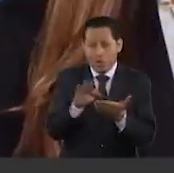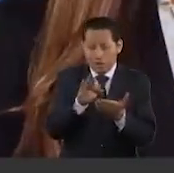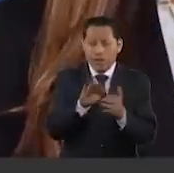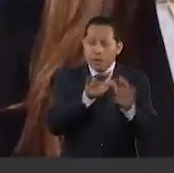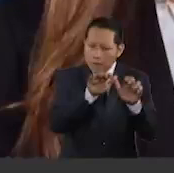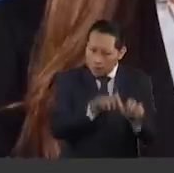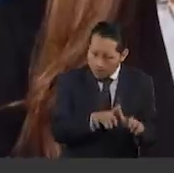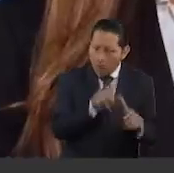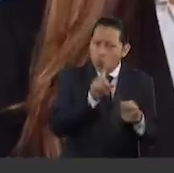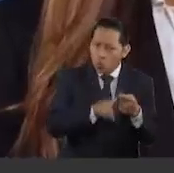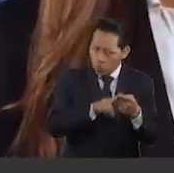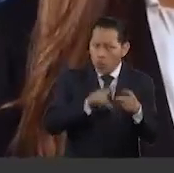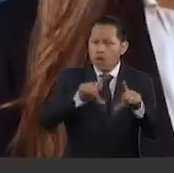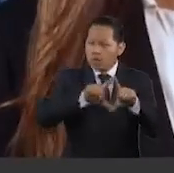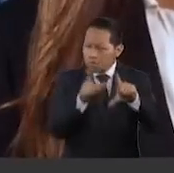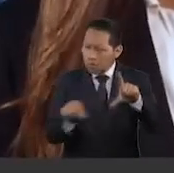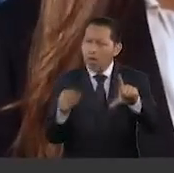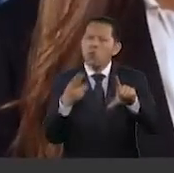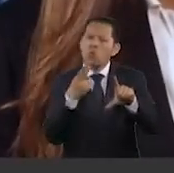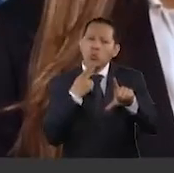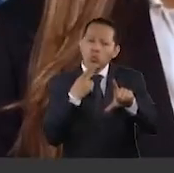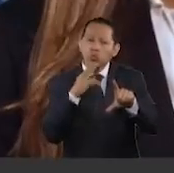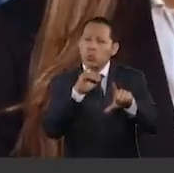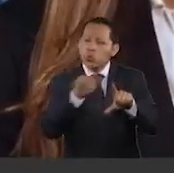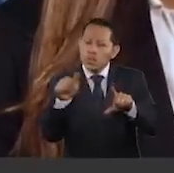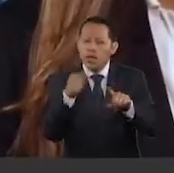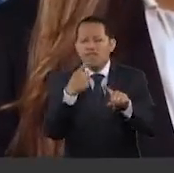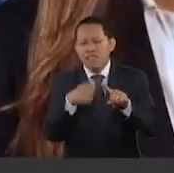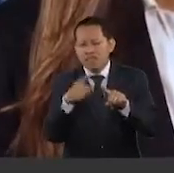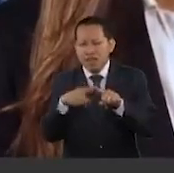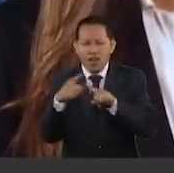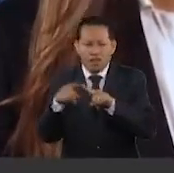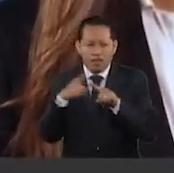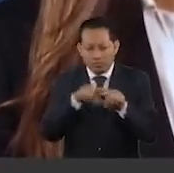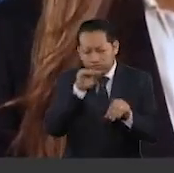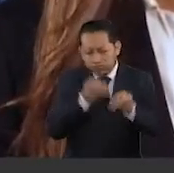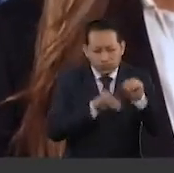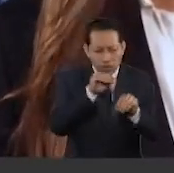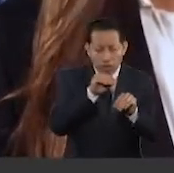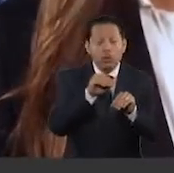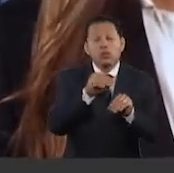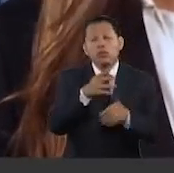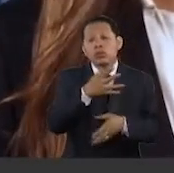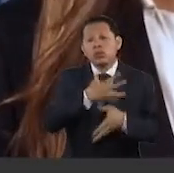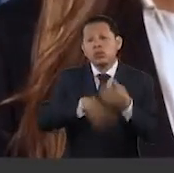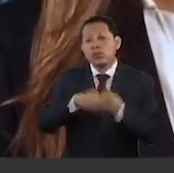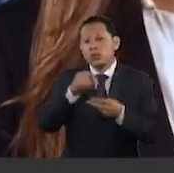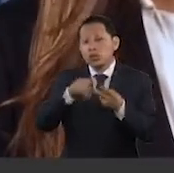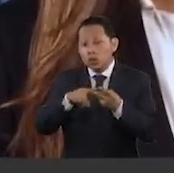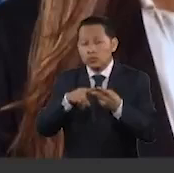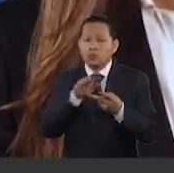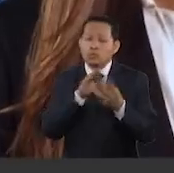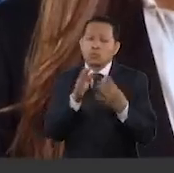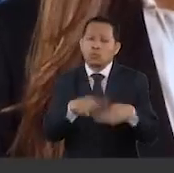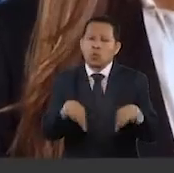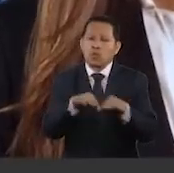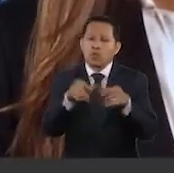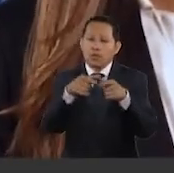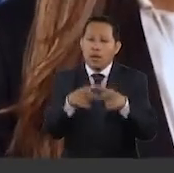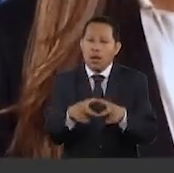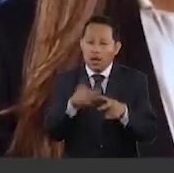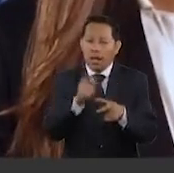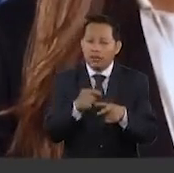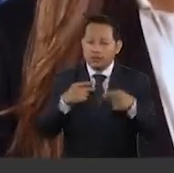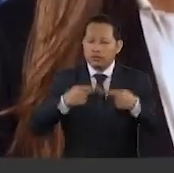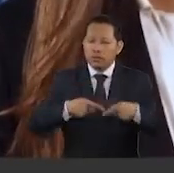al país aprovechar los beneficios de su uso en diversos campos de su aplicación y, en contraparte, se plantea la identificación biométrica y categorización de personas